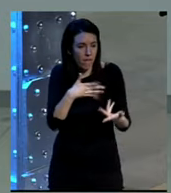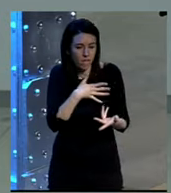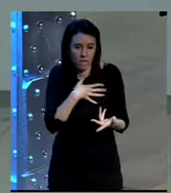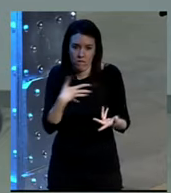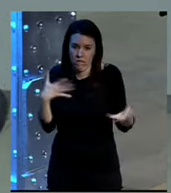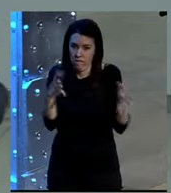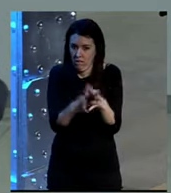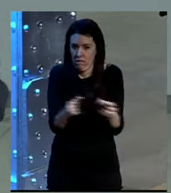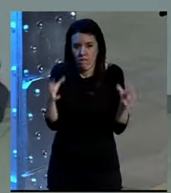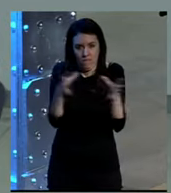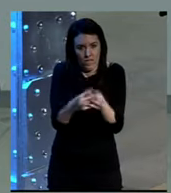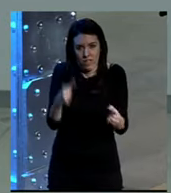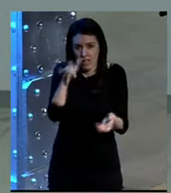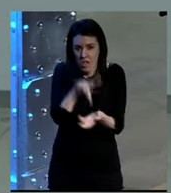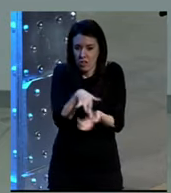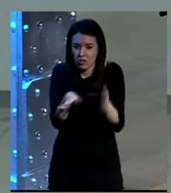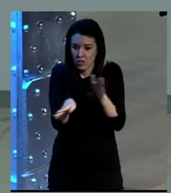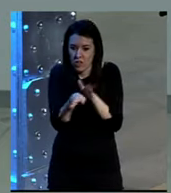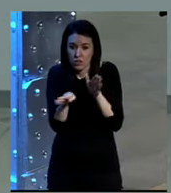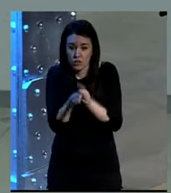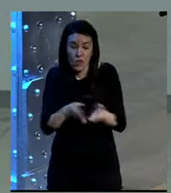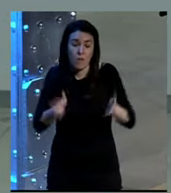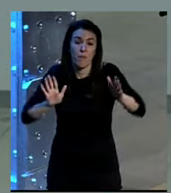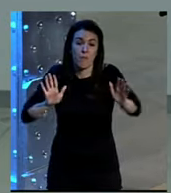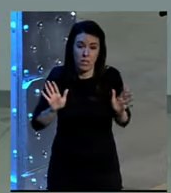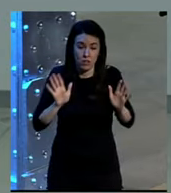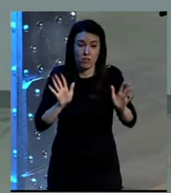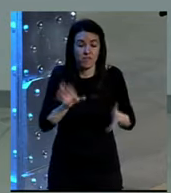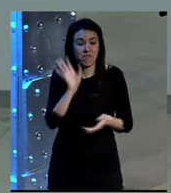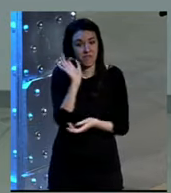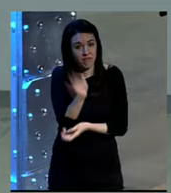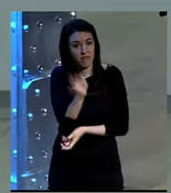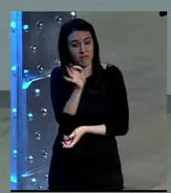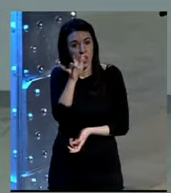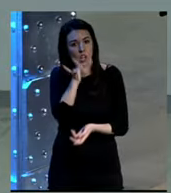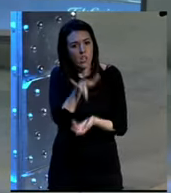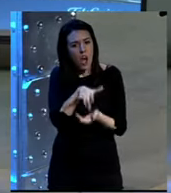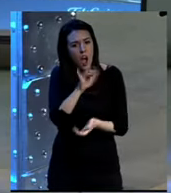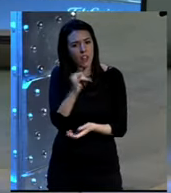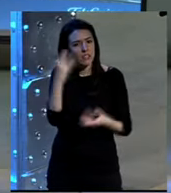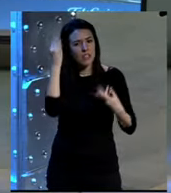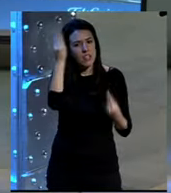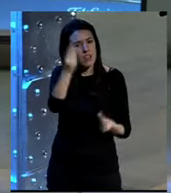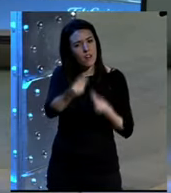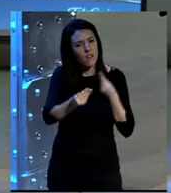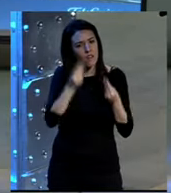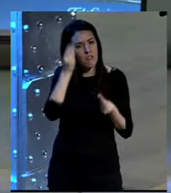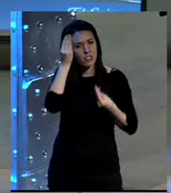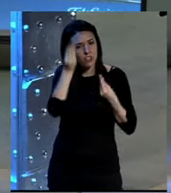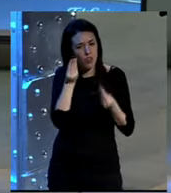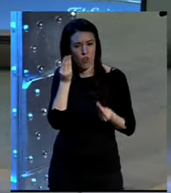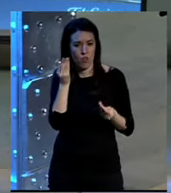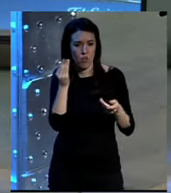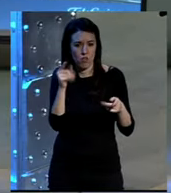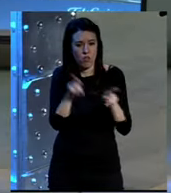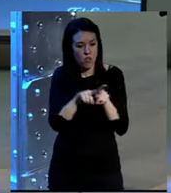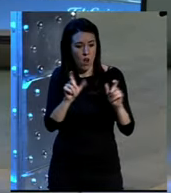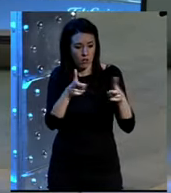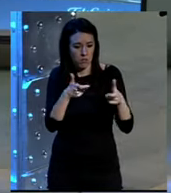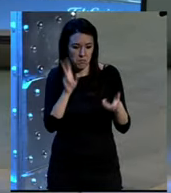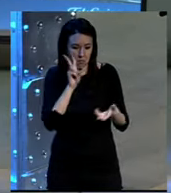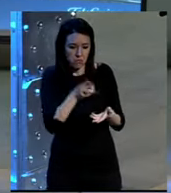encantaría poder continuar. Pero es verdad, ahí hay una reflexión de cómo el cuerpo, y se ve muy bien